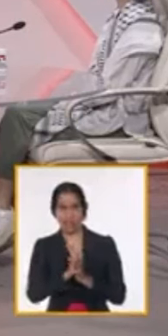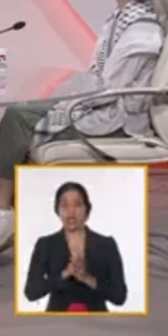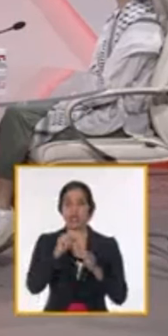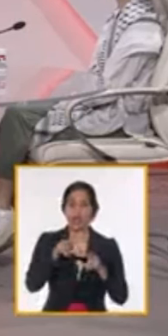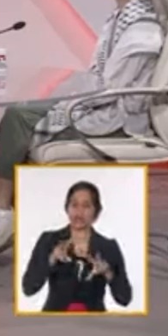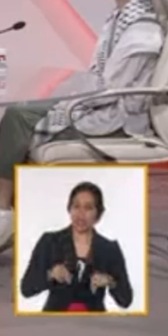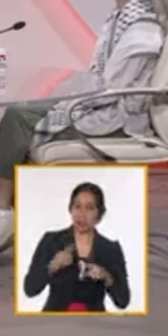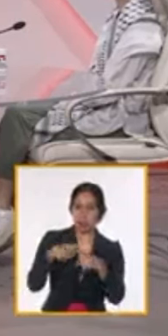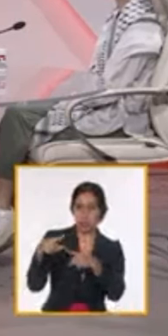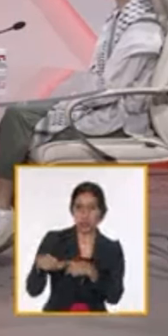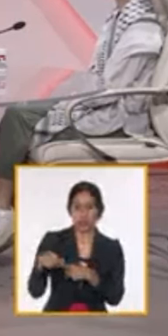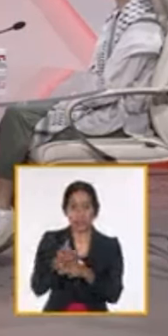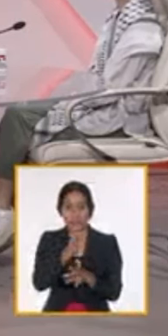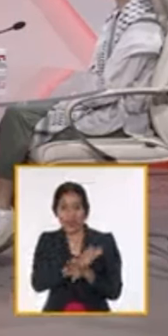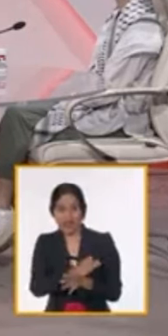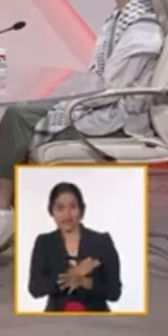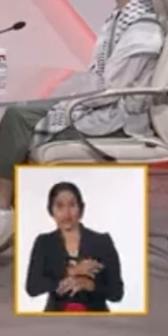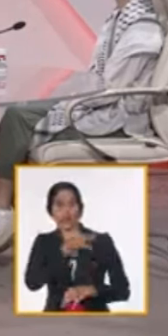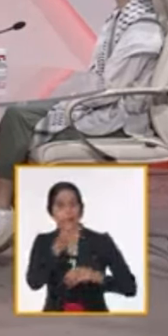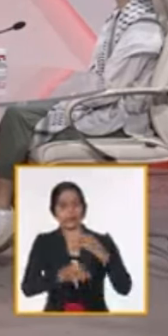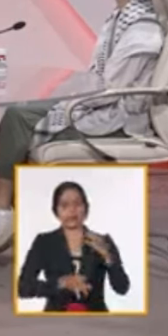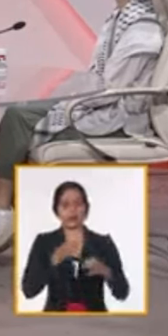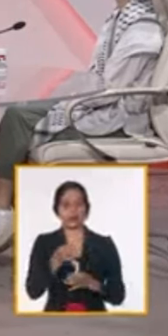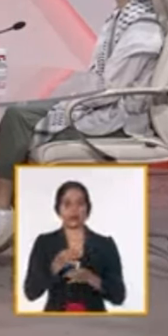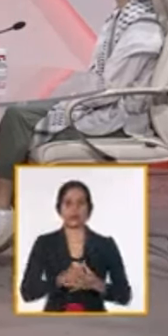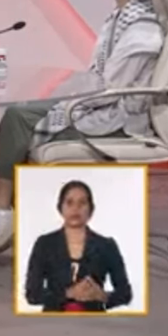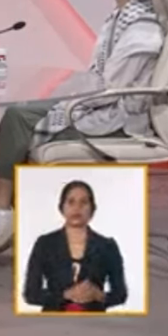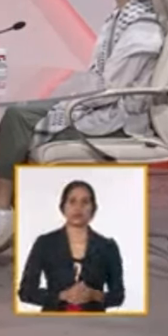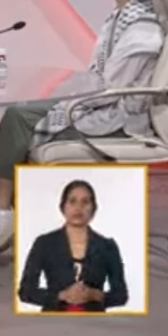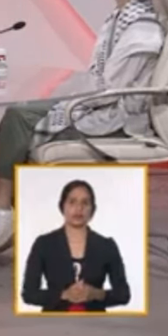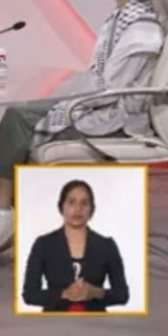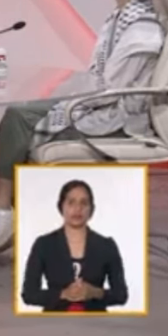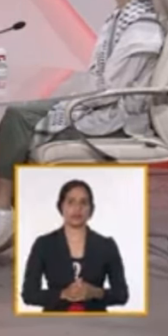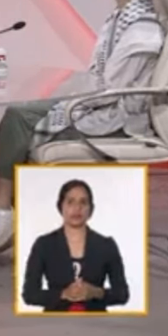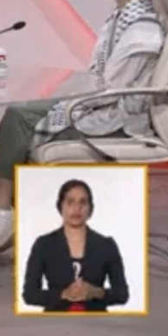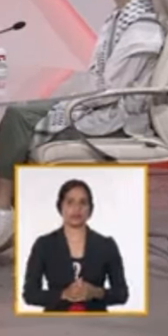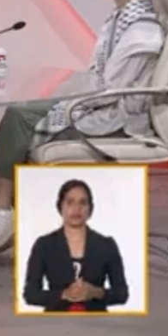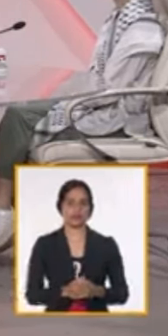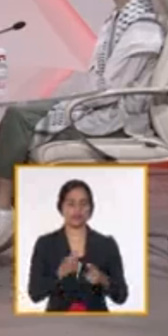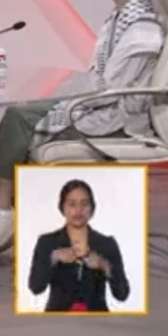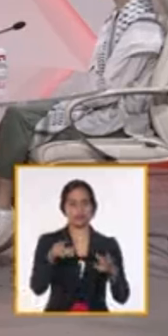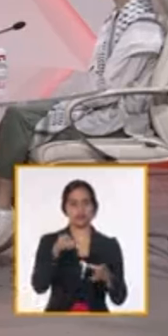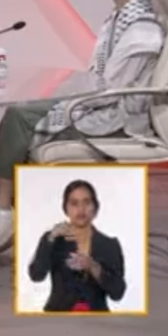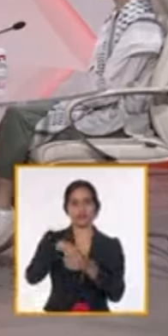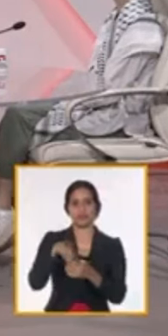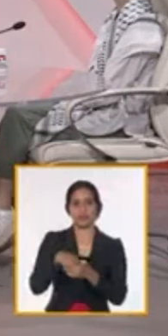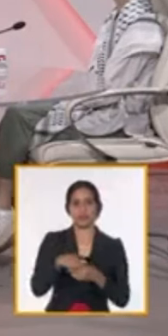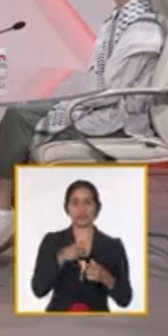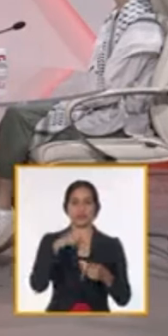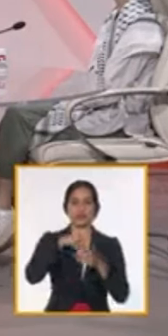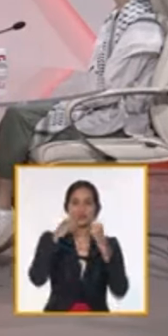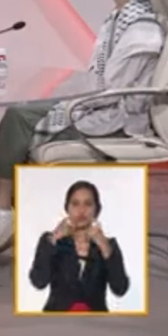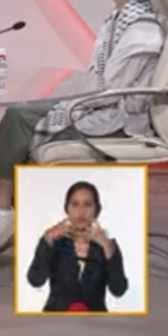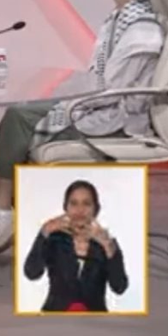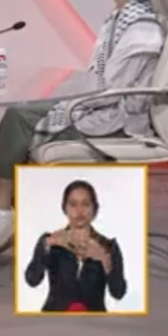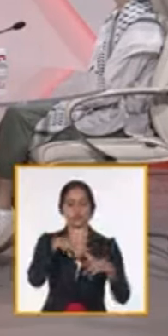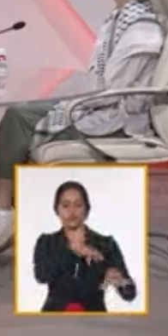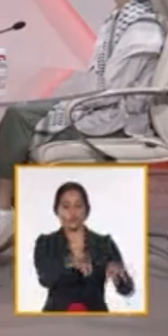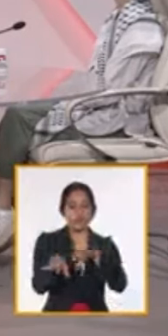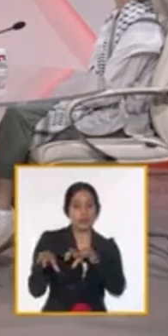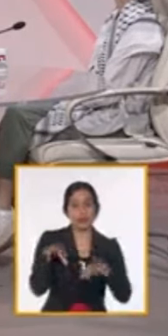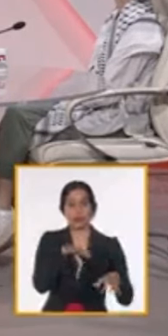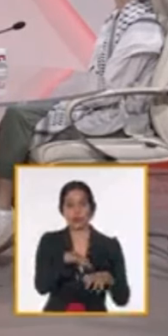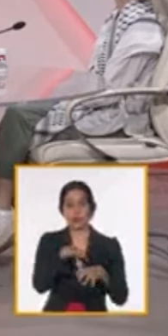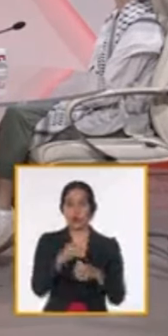Manolo, Nueva York, bueno, es visible, estamos hablando Boston, Pensilvania, Nueva York, lugares, pudiéramos